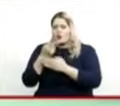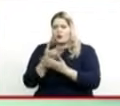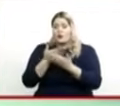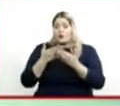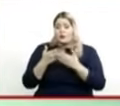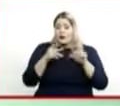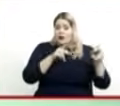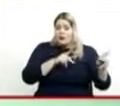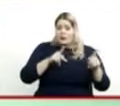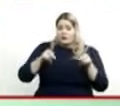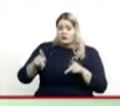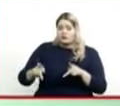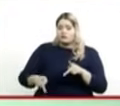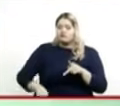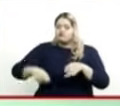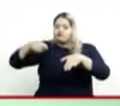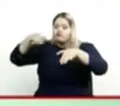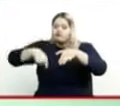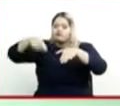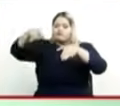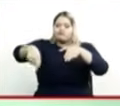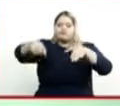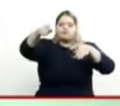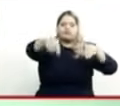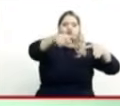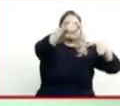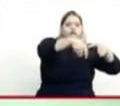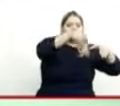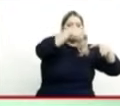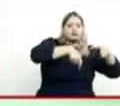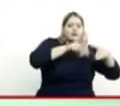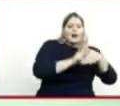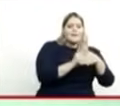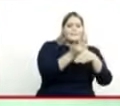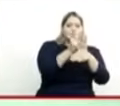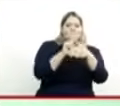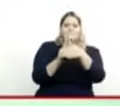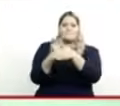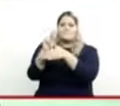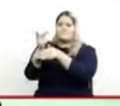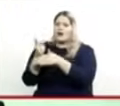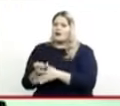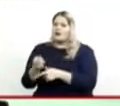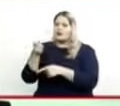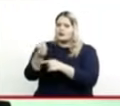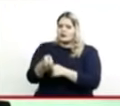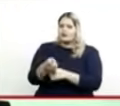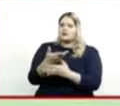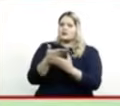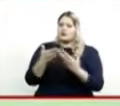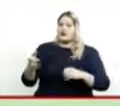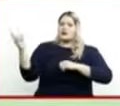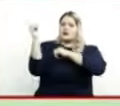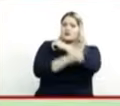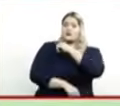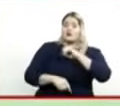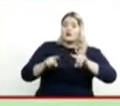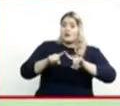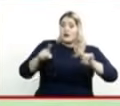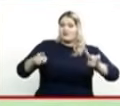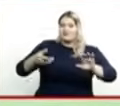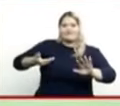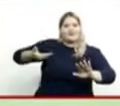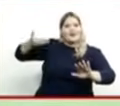siembran droga están acusados y con juicio, algo que antes, durante una